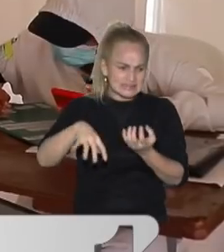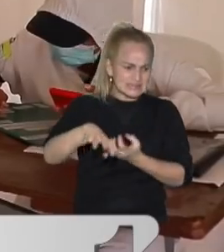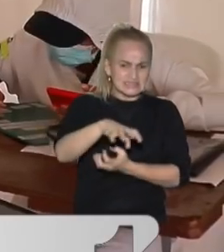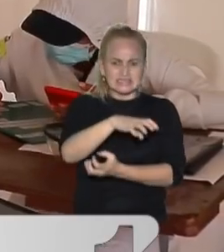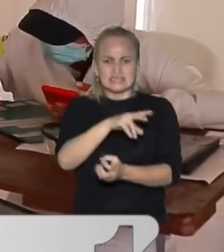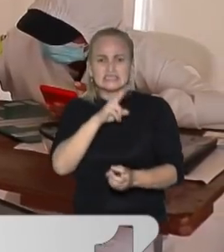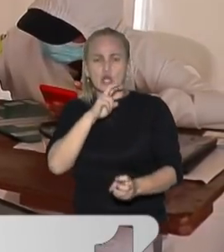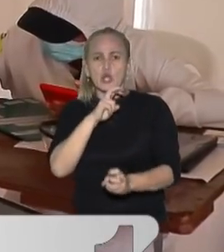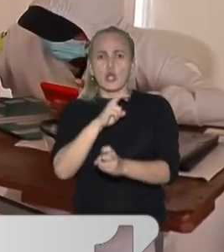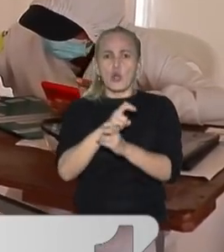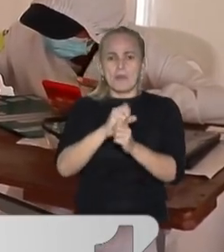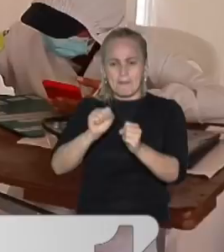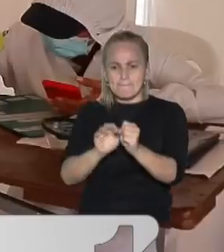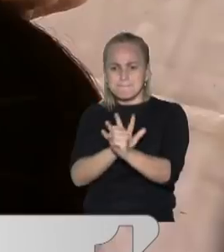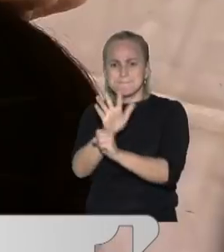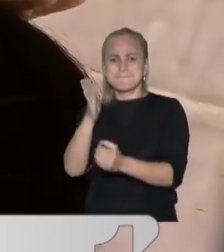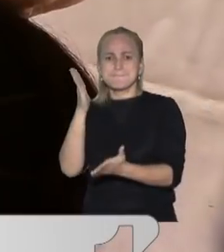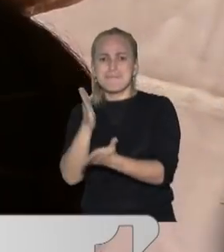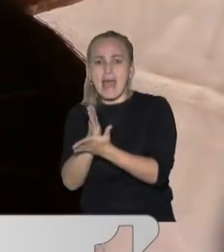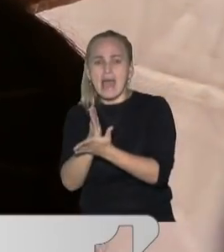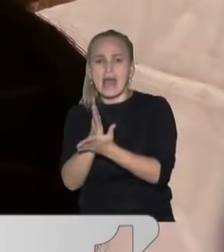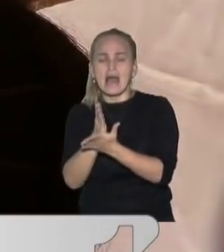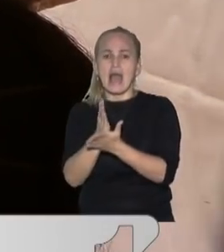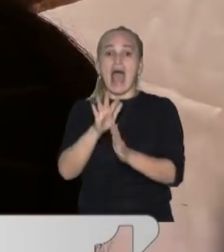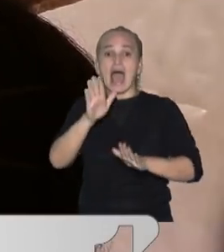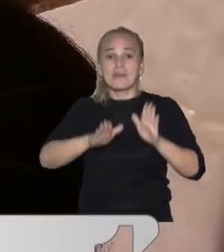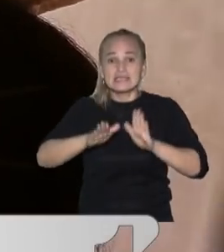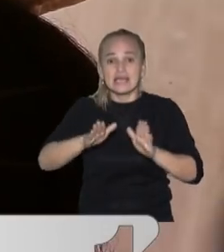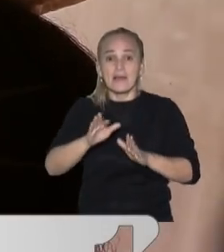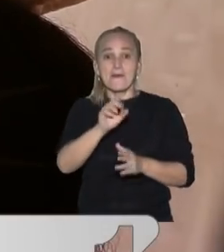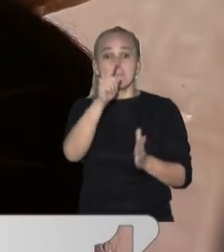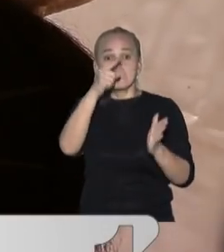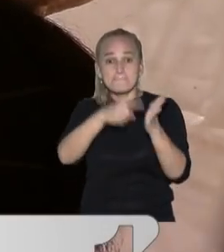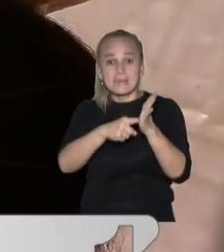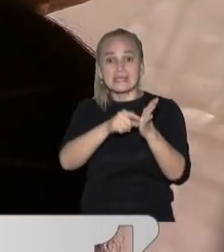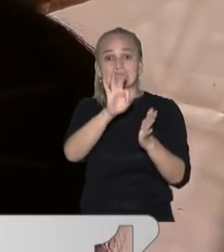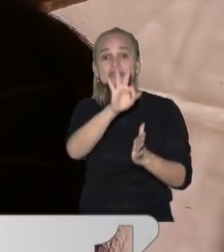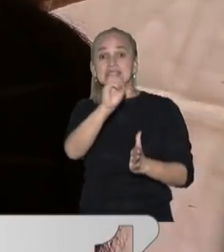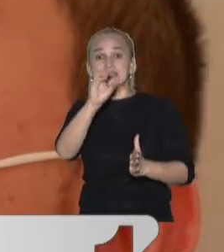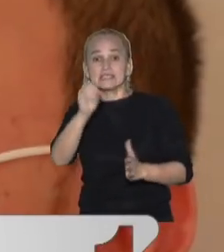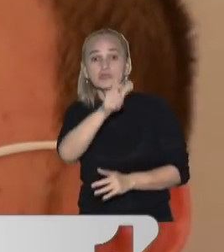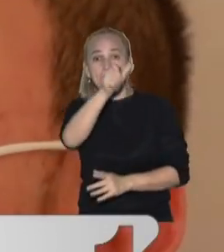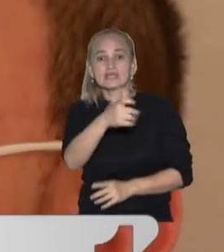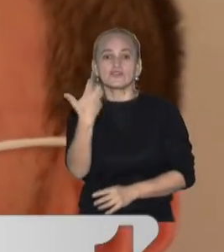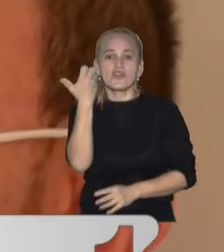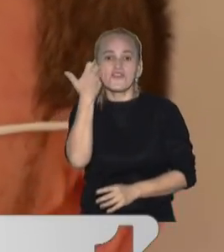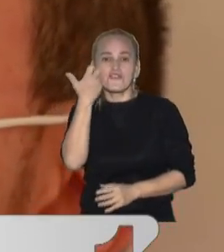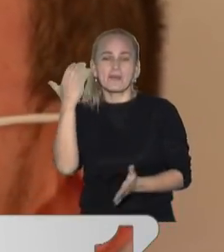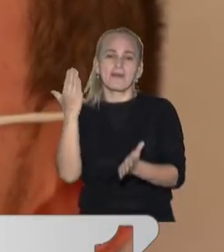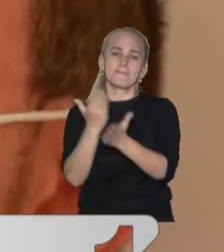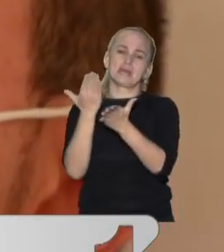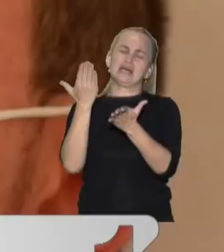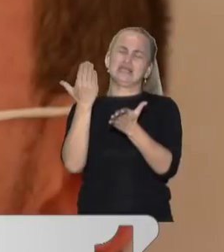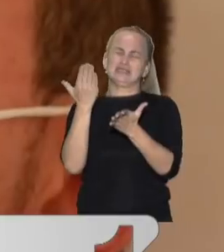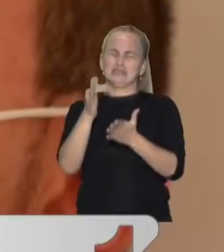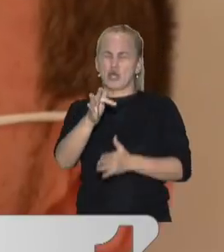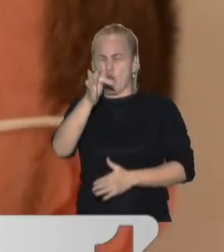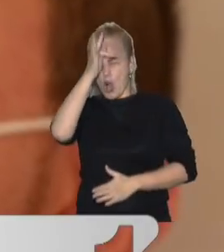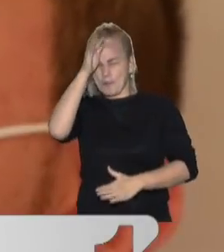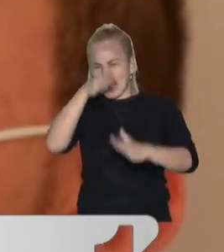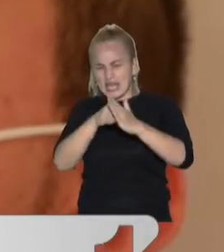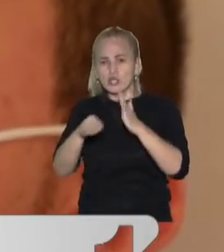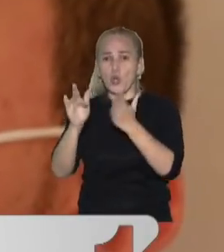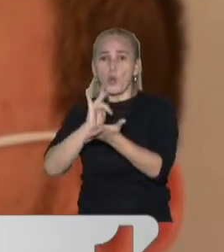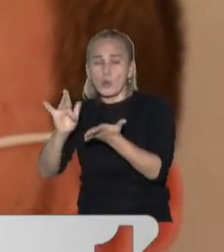infecciones desde el inicio de la pandemia, con días que superan los 1.300 casos reportados, colapsando el servicio de urgencias